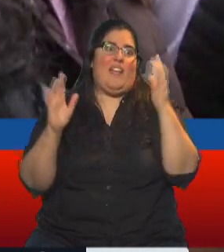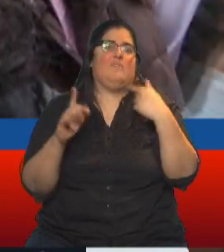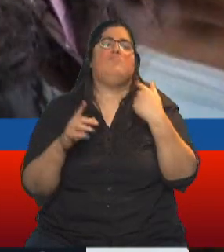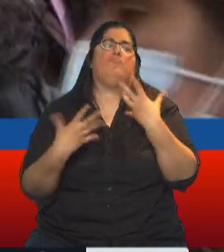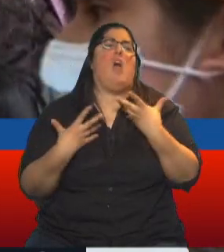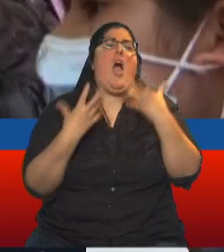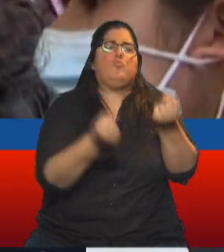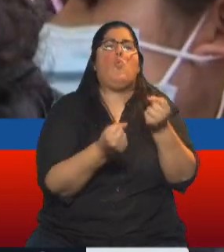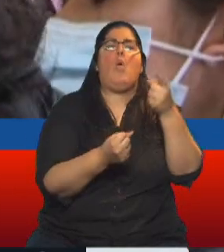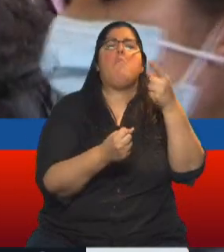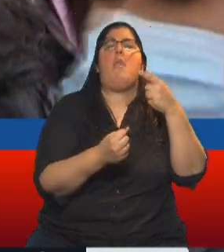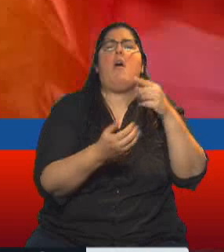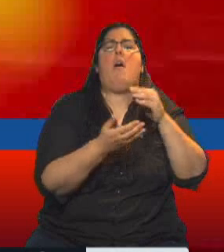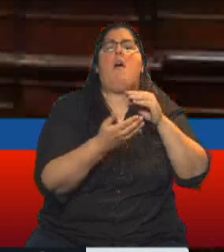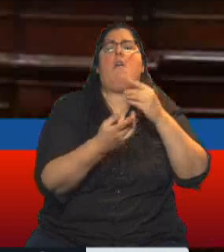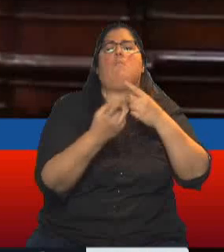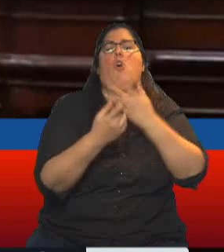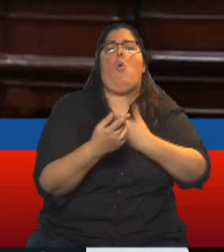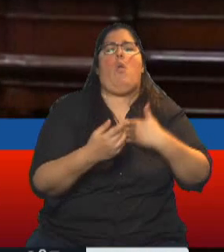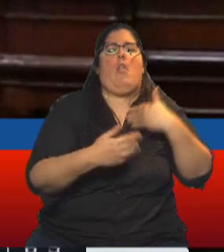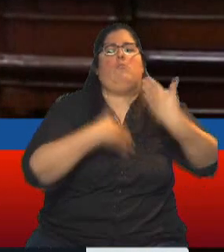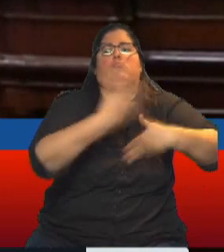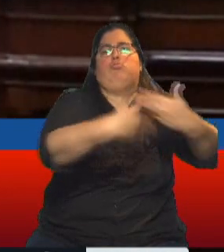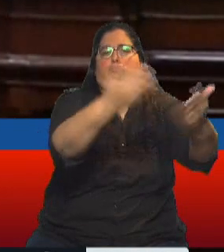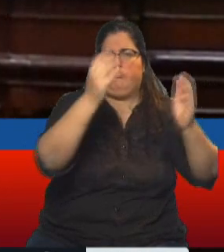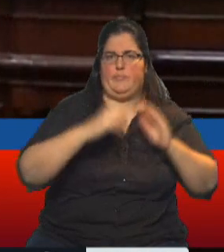gestar este gobierno.